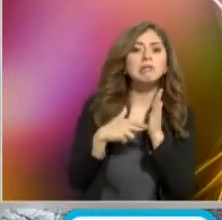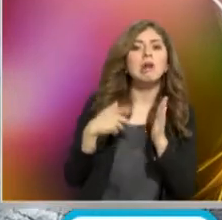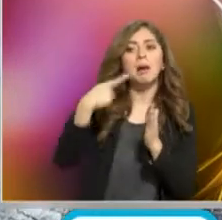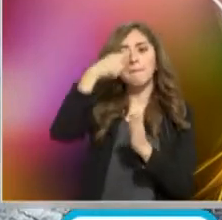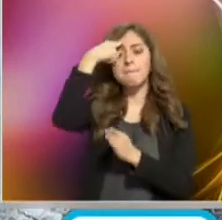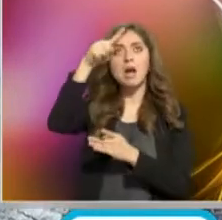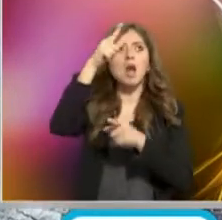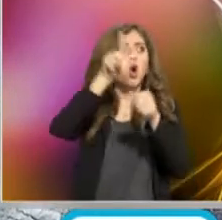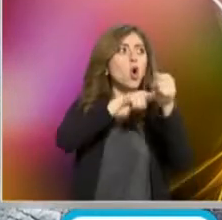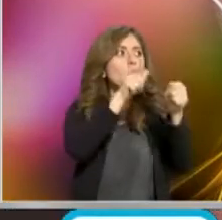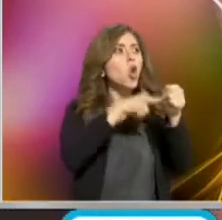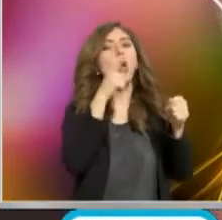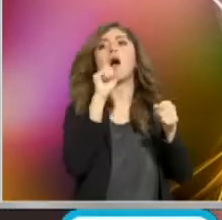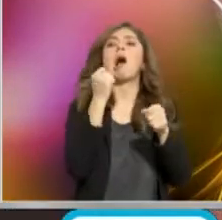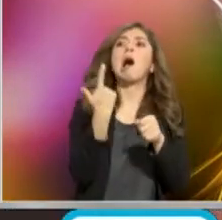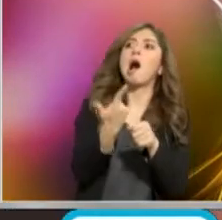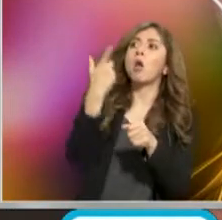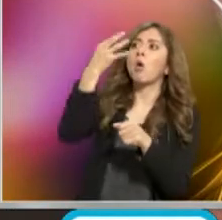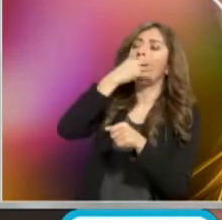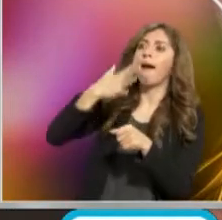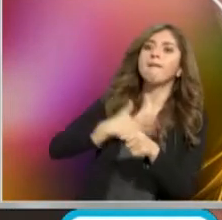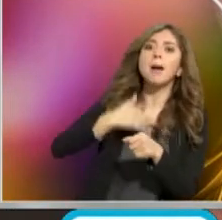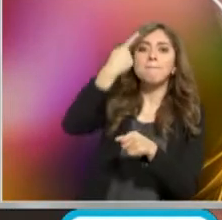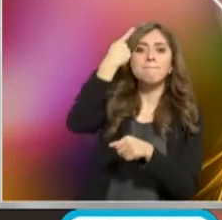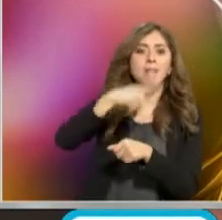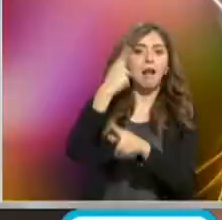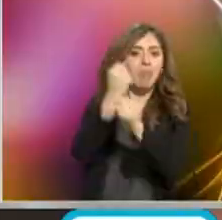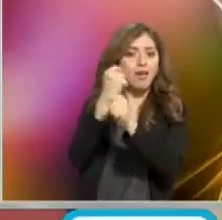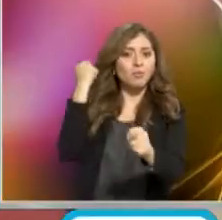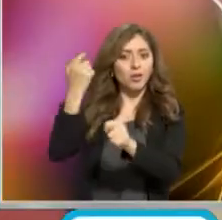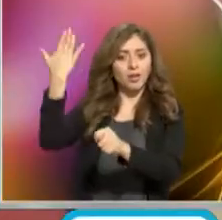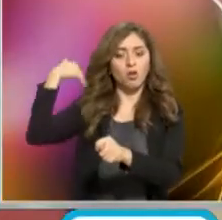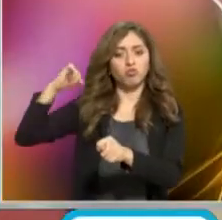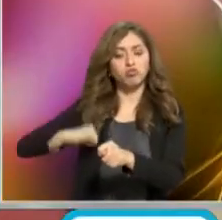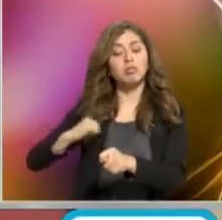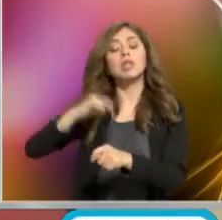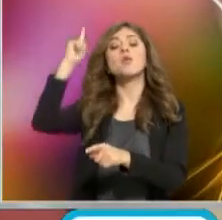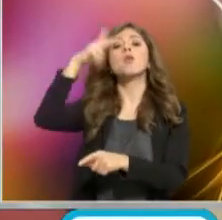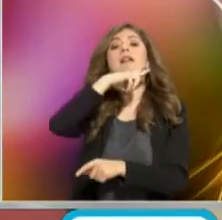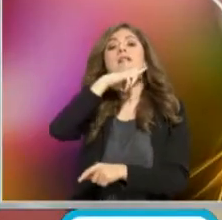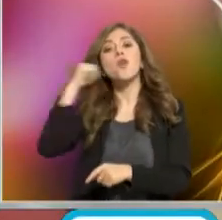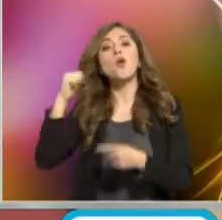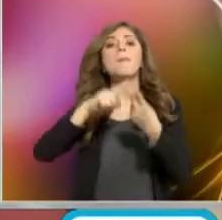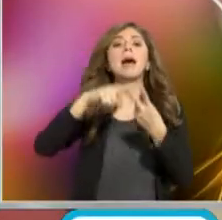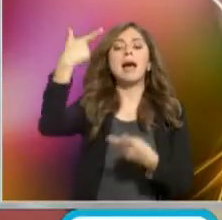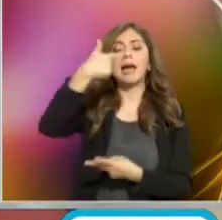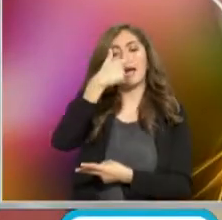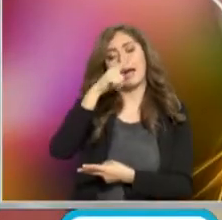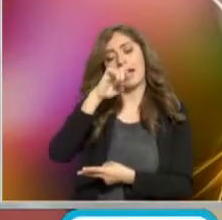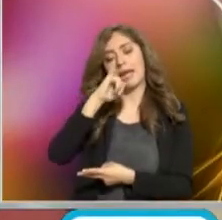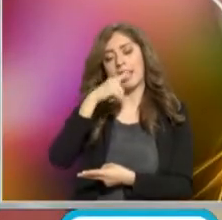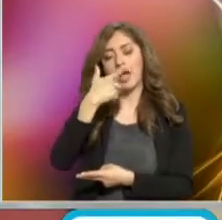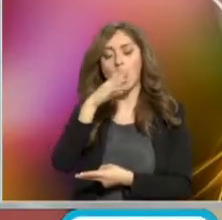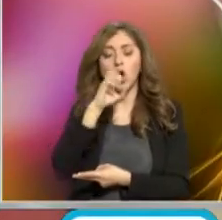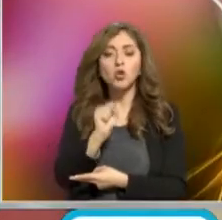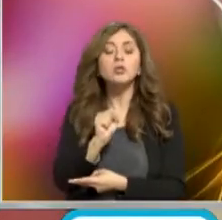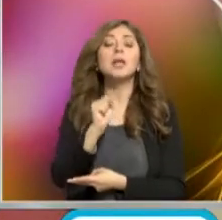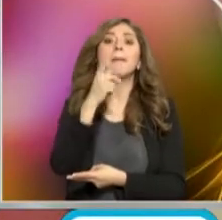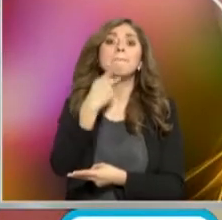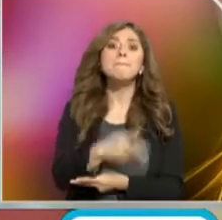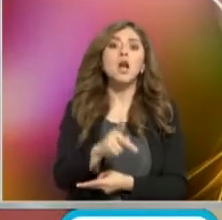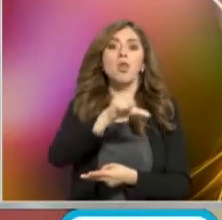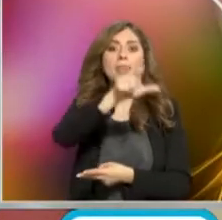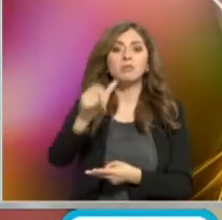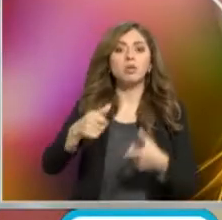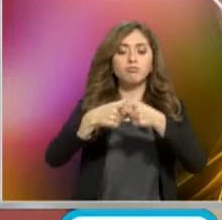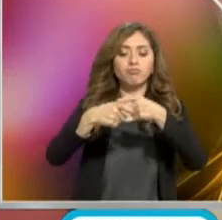para el curso de sus transportes, ¿no? Sí. Desde los romanos y los griegos. Ya con la